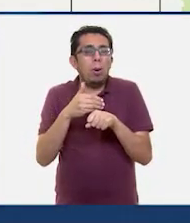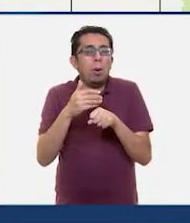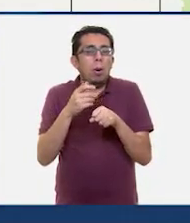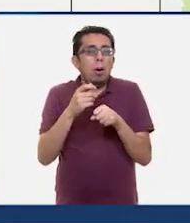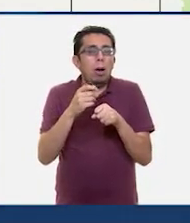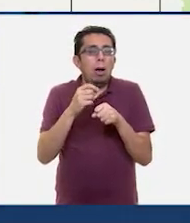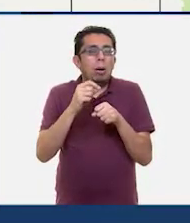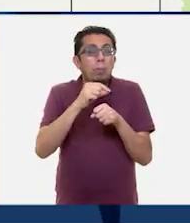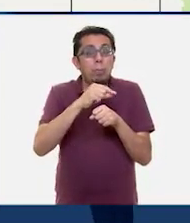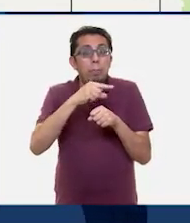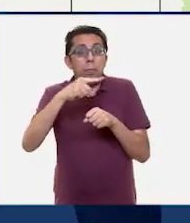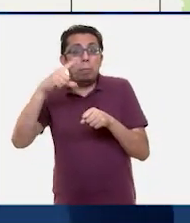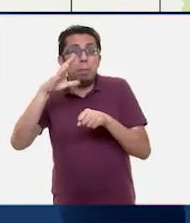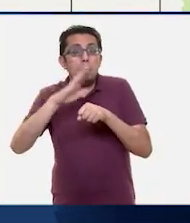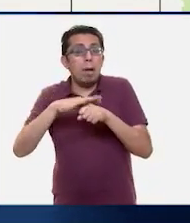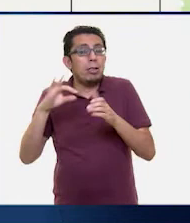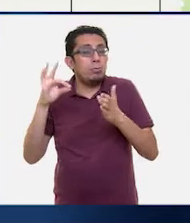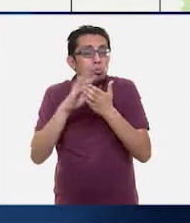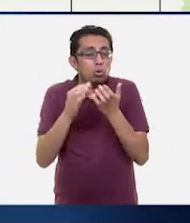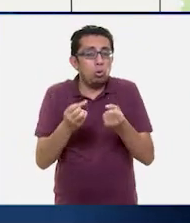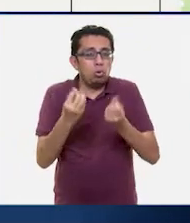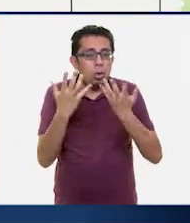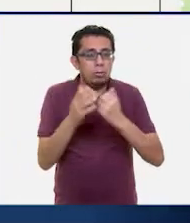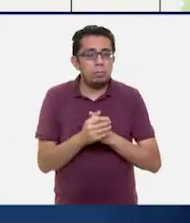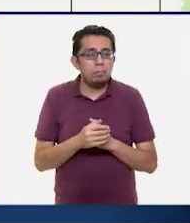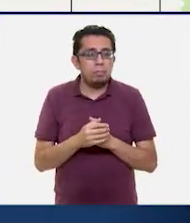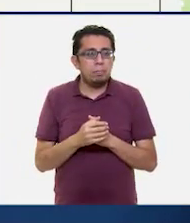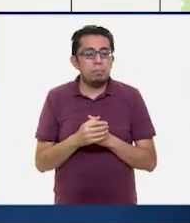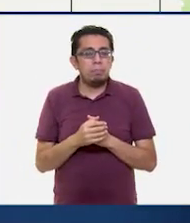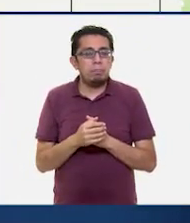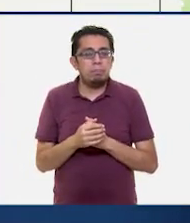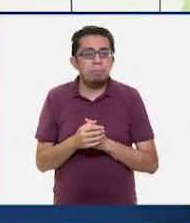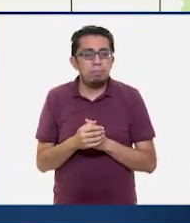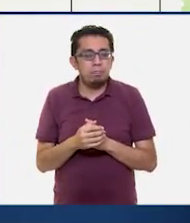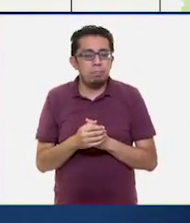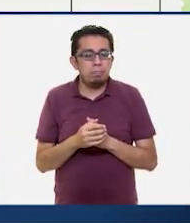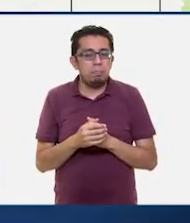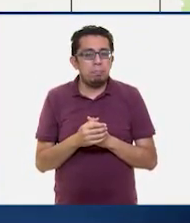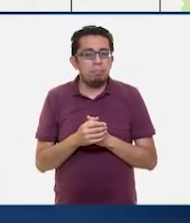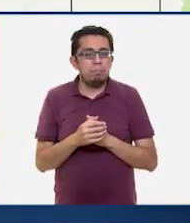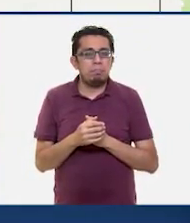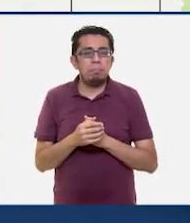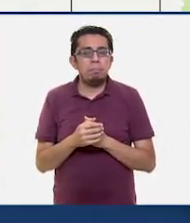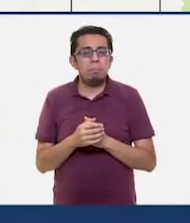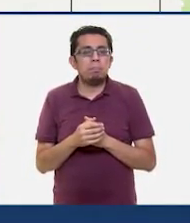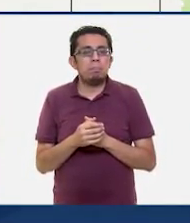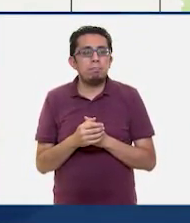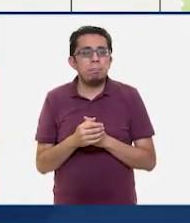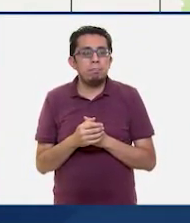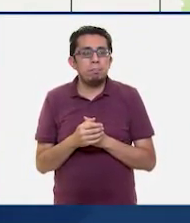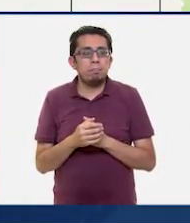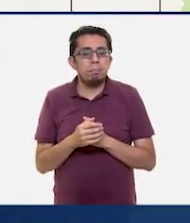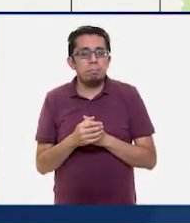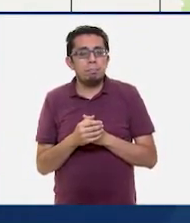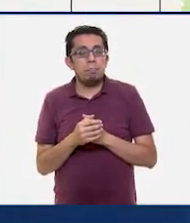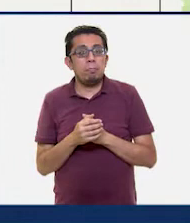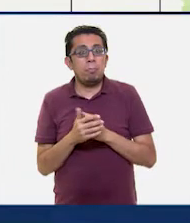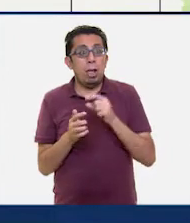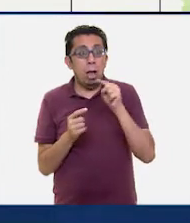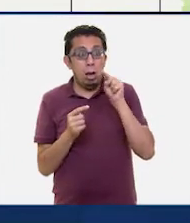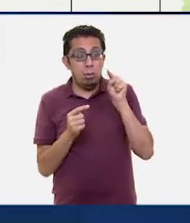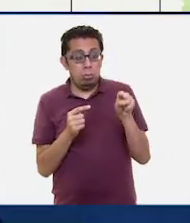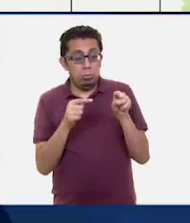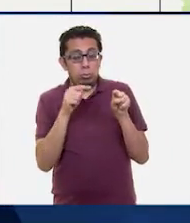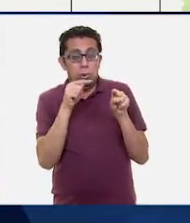otro consecutivo de la sucesión. El primer punto del triángulo se le añaden 2 puntos